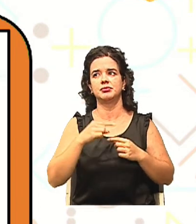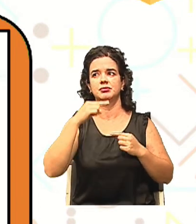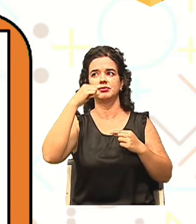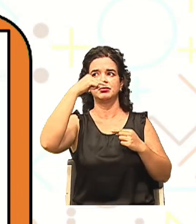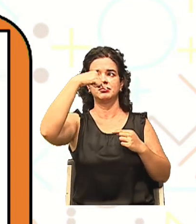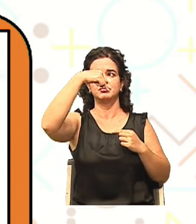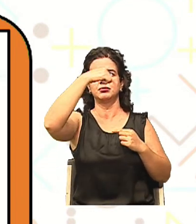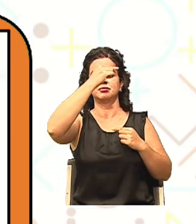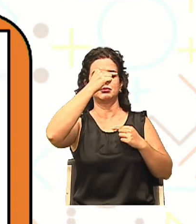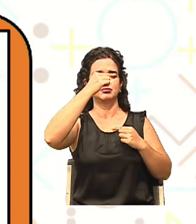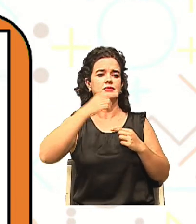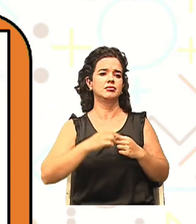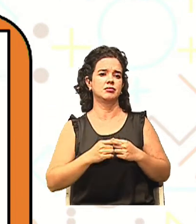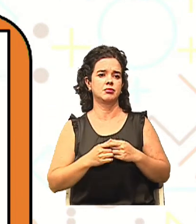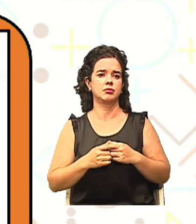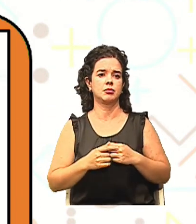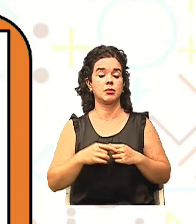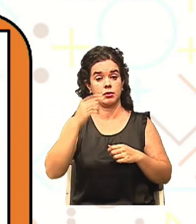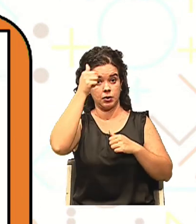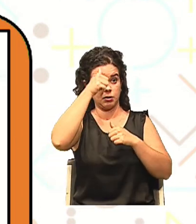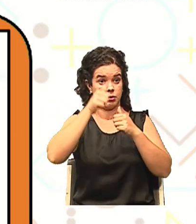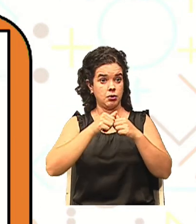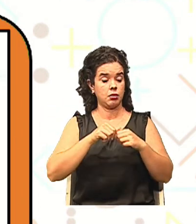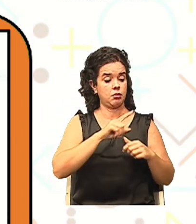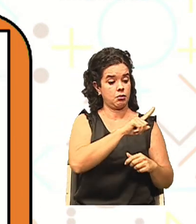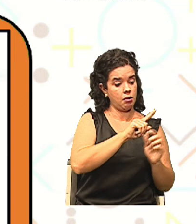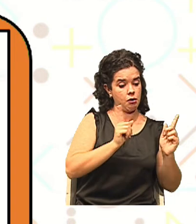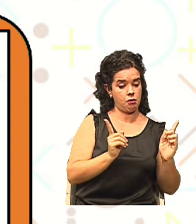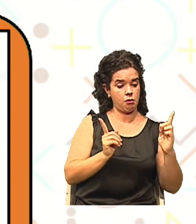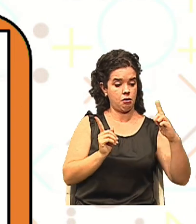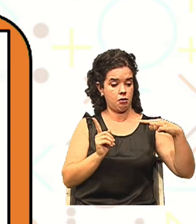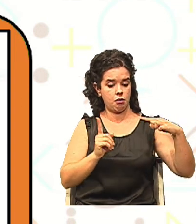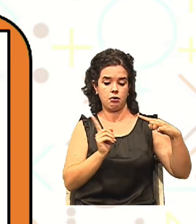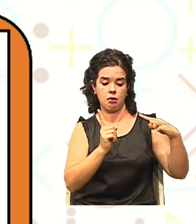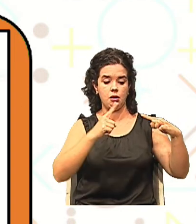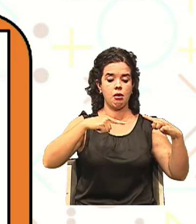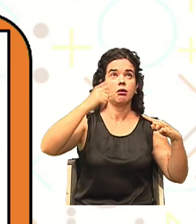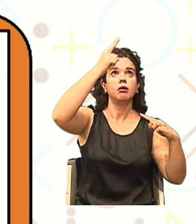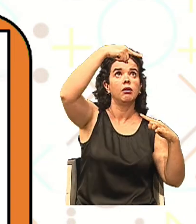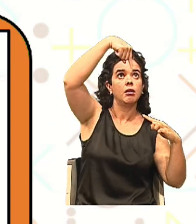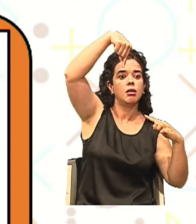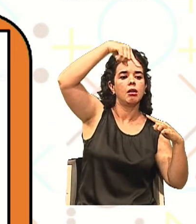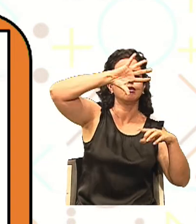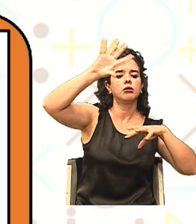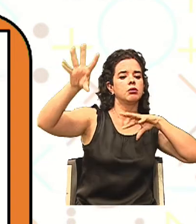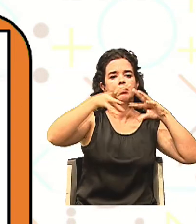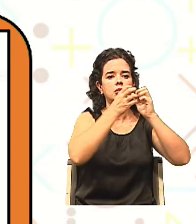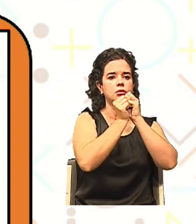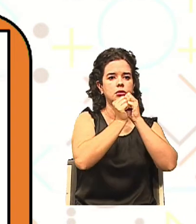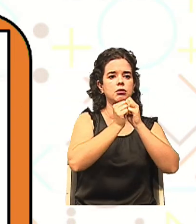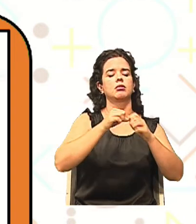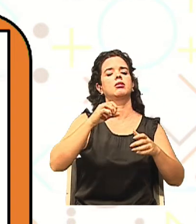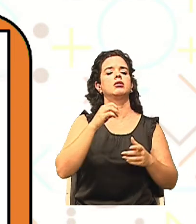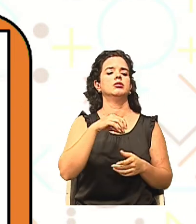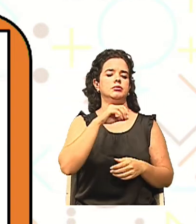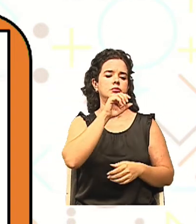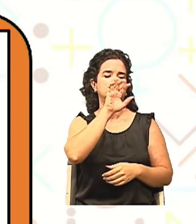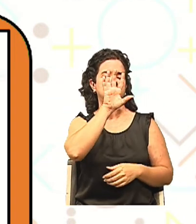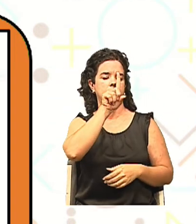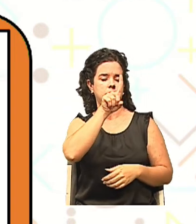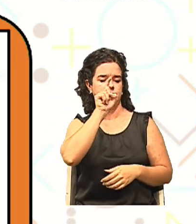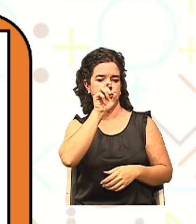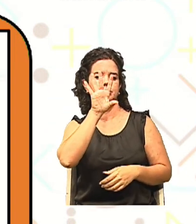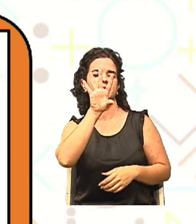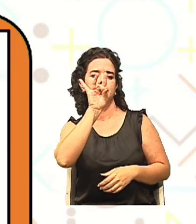ángulos de un triángulo son 180 grados. Entonces, a 180 le quitamos 36